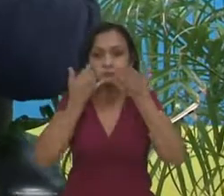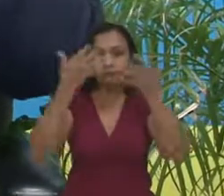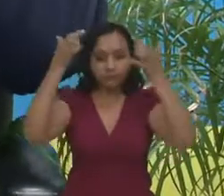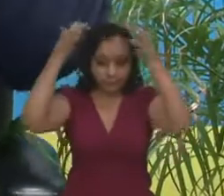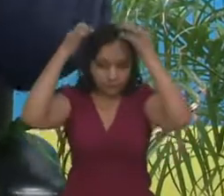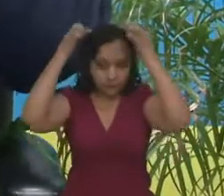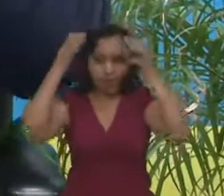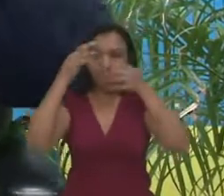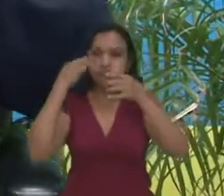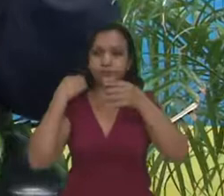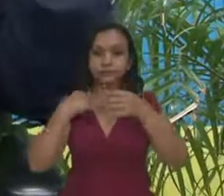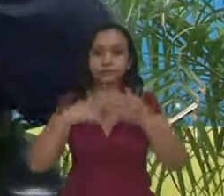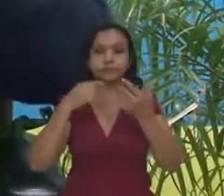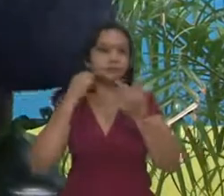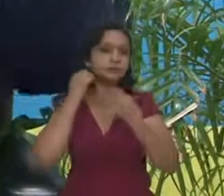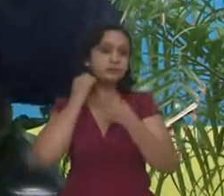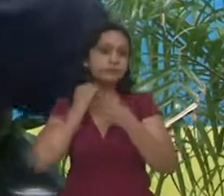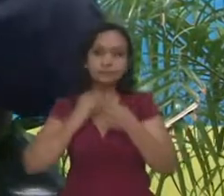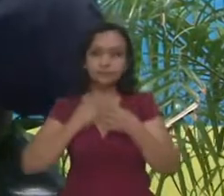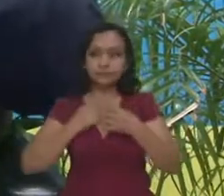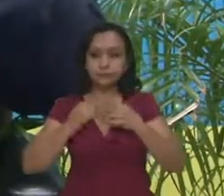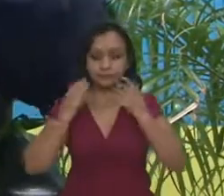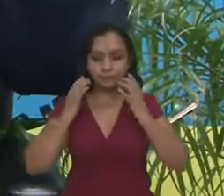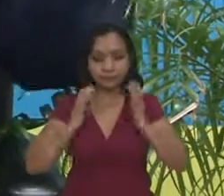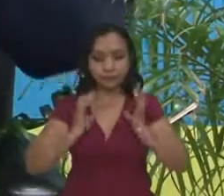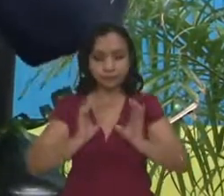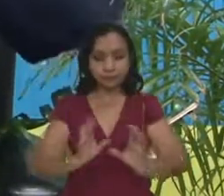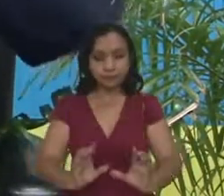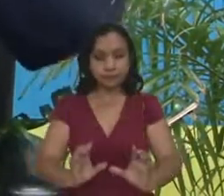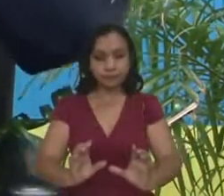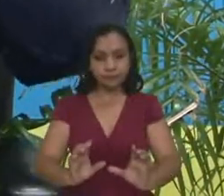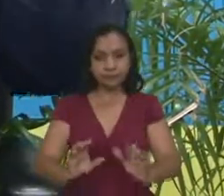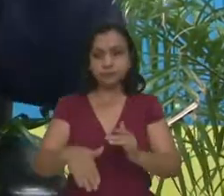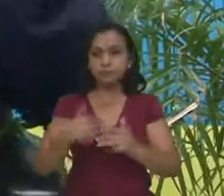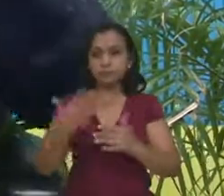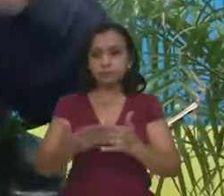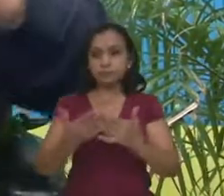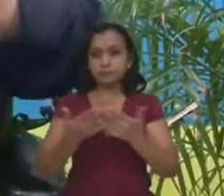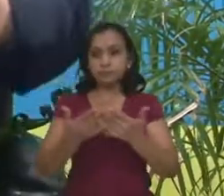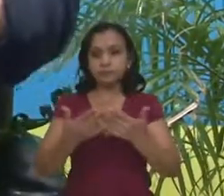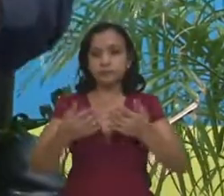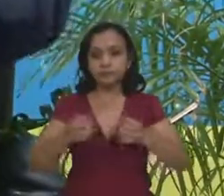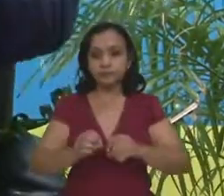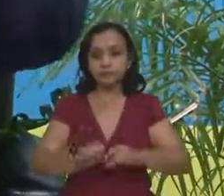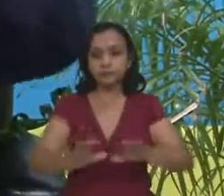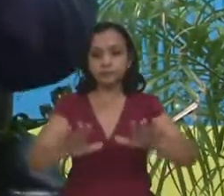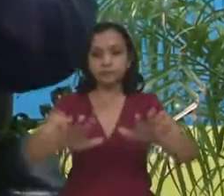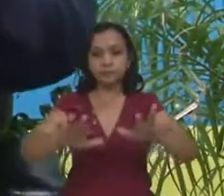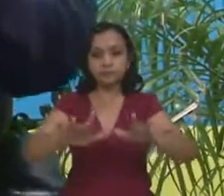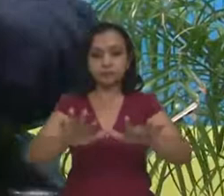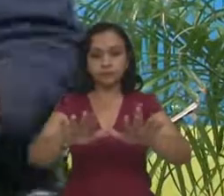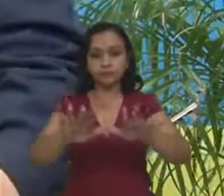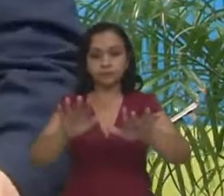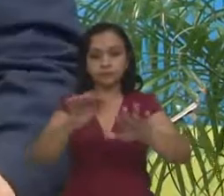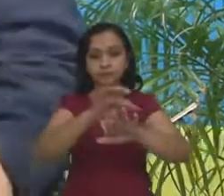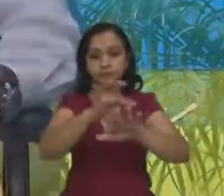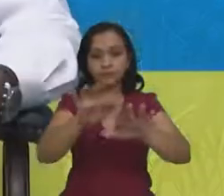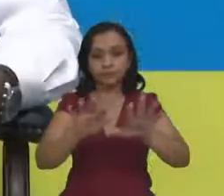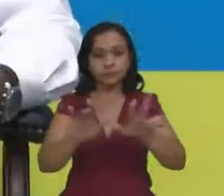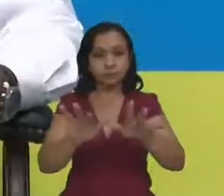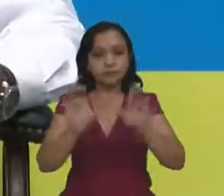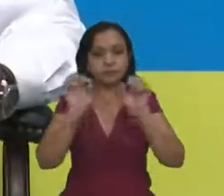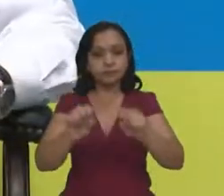pasa solo sobre los canales, va hacia las vértebras y de esas vértebras prende la información hasta la punta de los dedos. Entonces